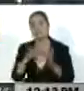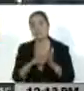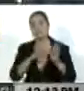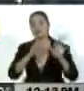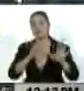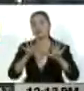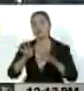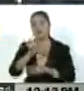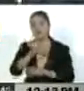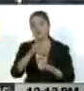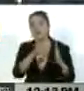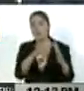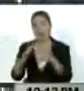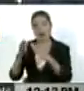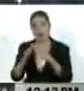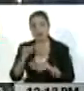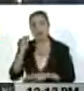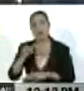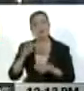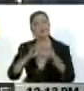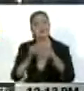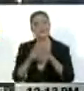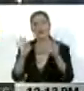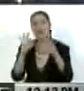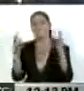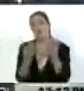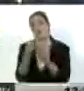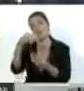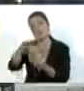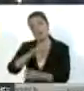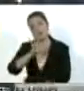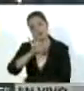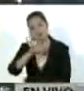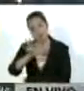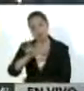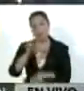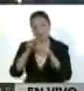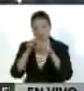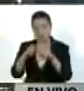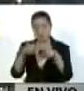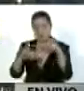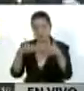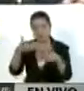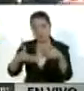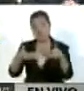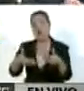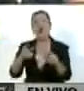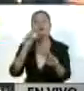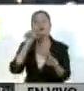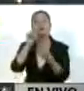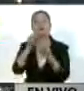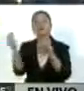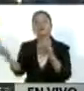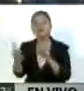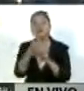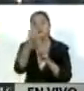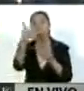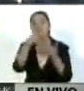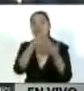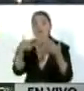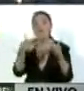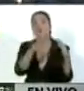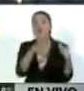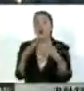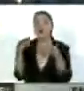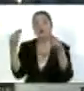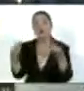1.303.995 viviendas que hoy se constituyen en hogares de la patria, para seguir avanzando en la meta de las 3 millones de viviendas para